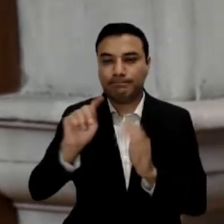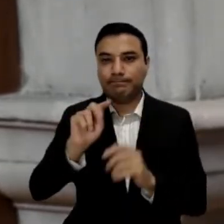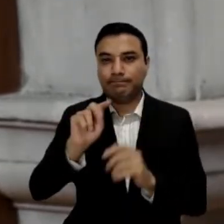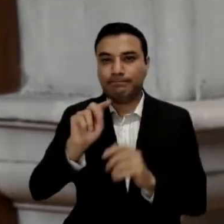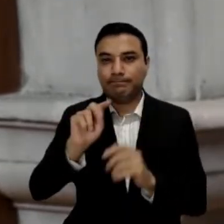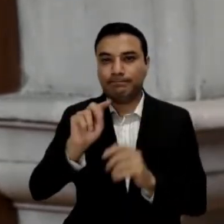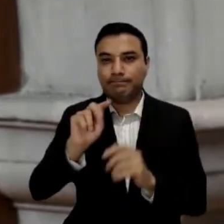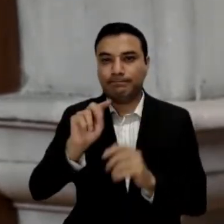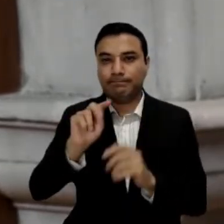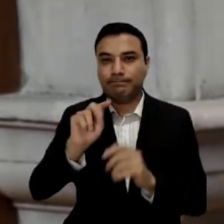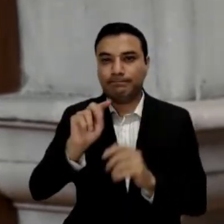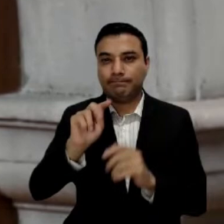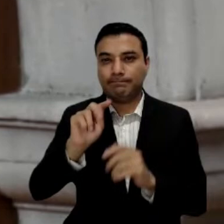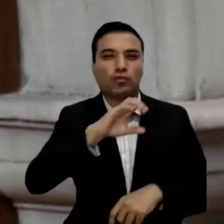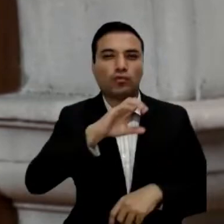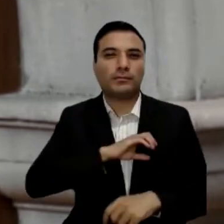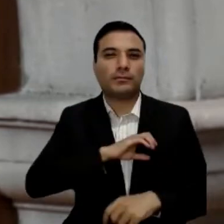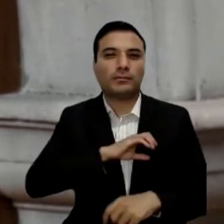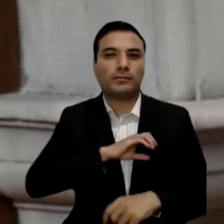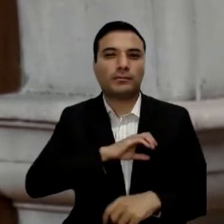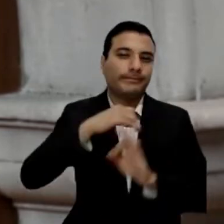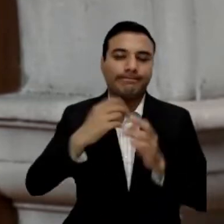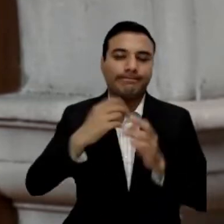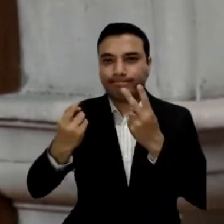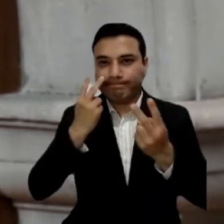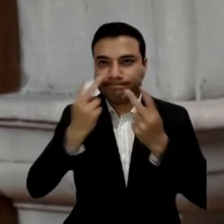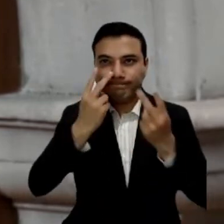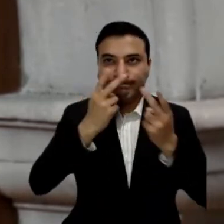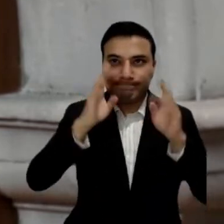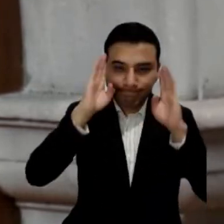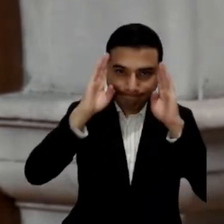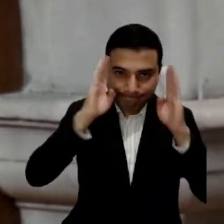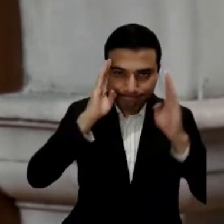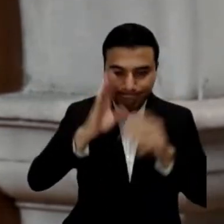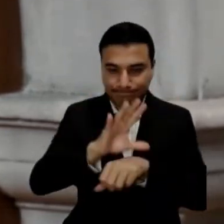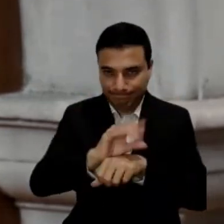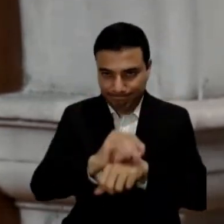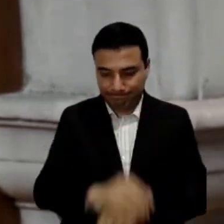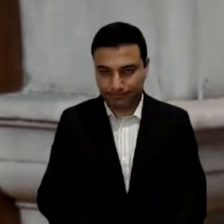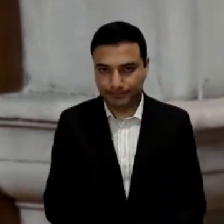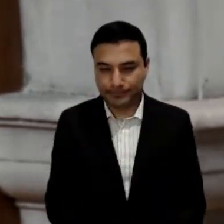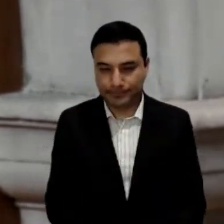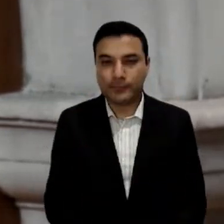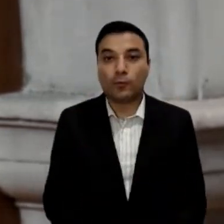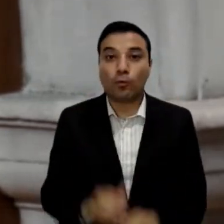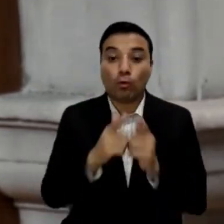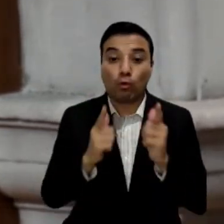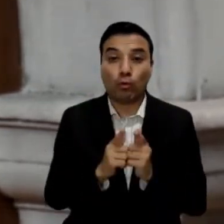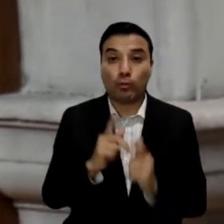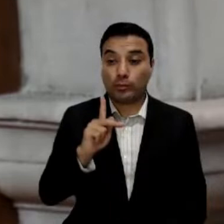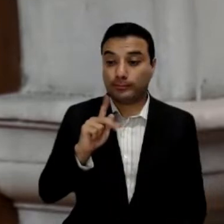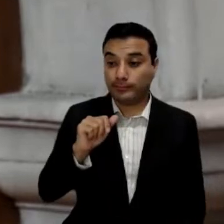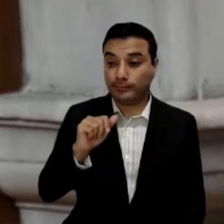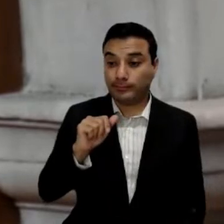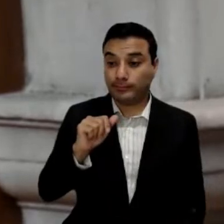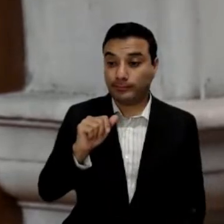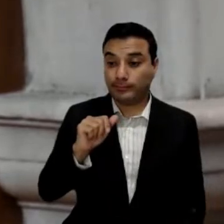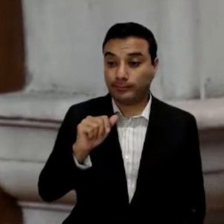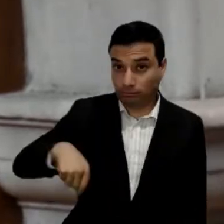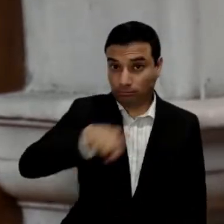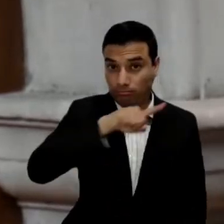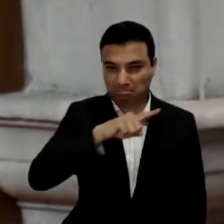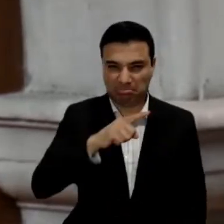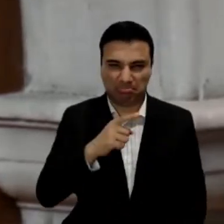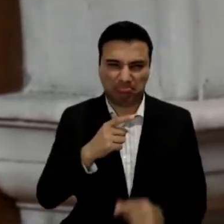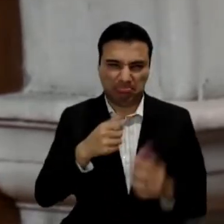ciudadanía que nos sigue a través de las diversas plataformas digitales. Para el Grupo Parlamentario de Acción Nacional, la presentación